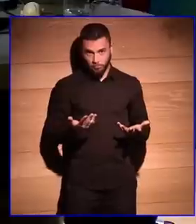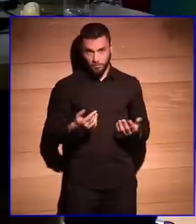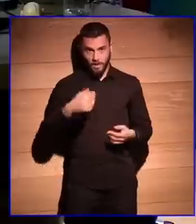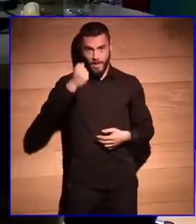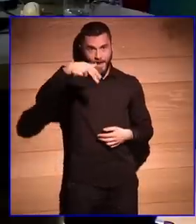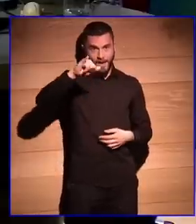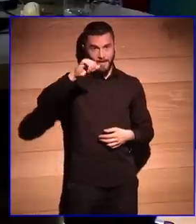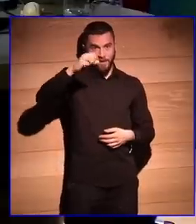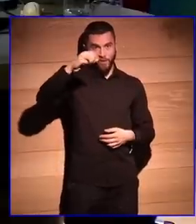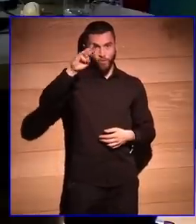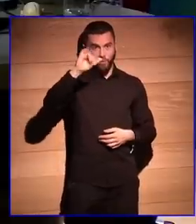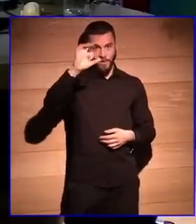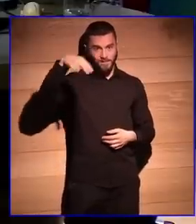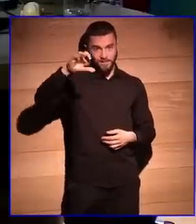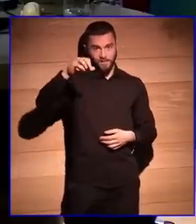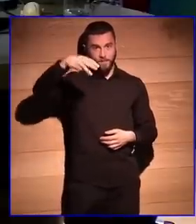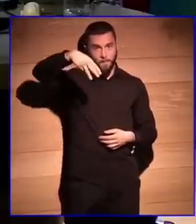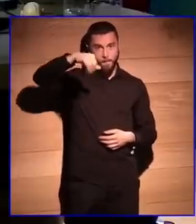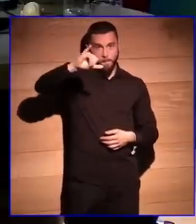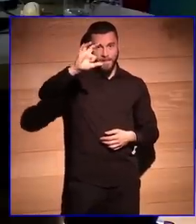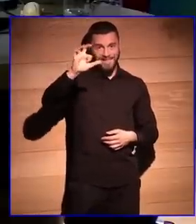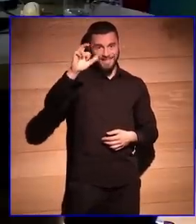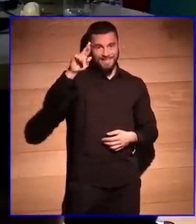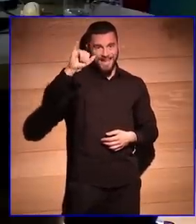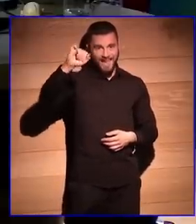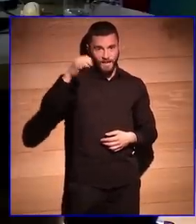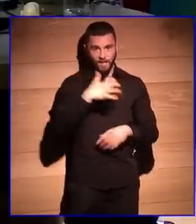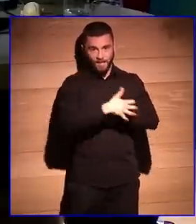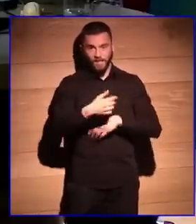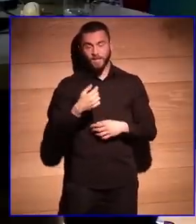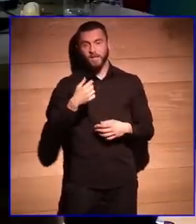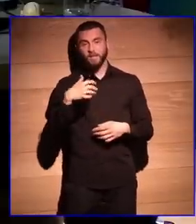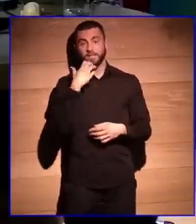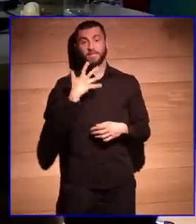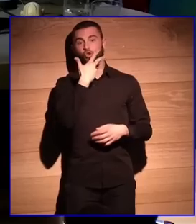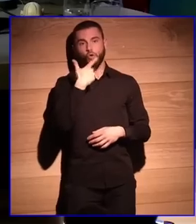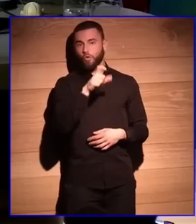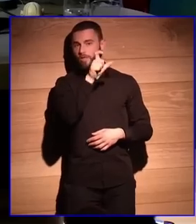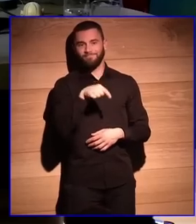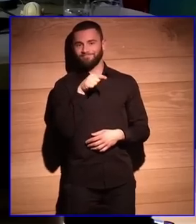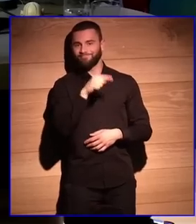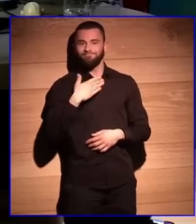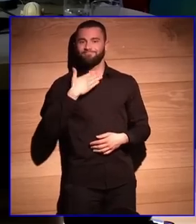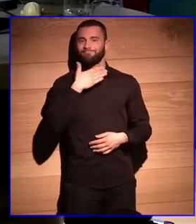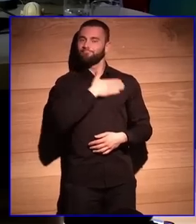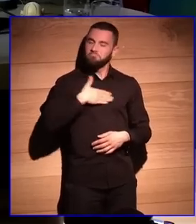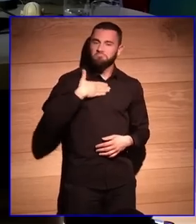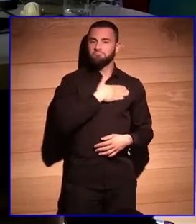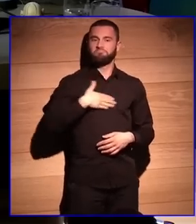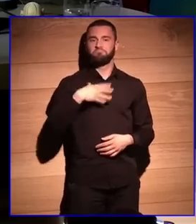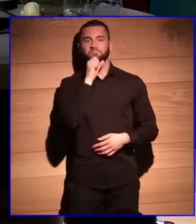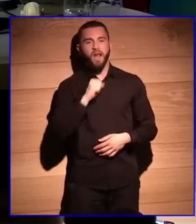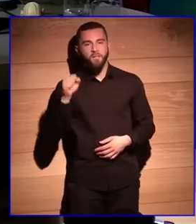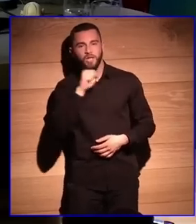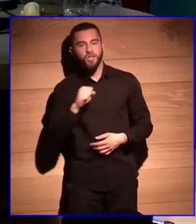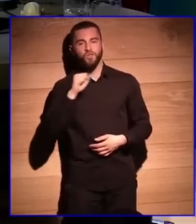Wilkes, en Misery. O Demian. Que cuando la conoces es una persona pues entrañable, encantadora, maravillosa y luego